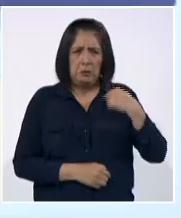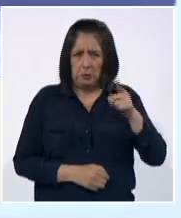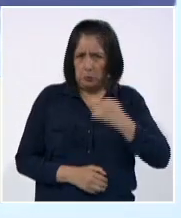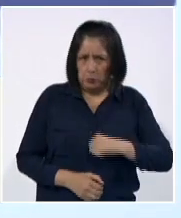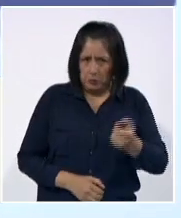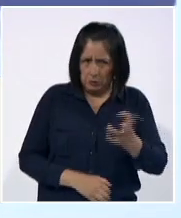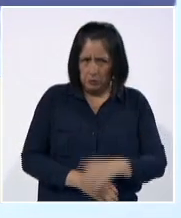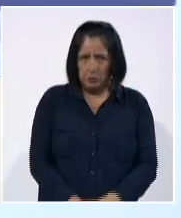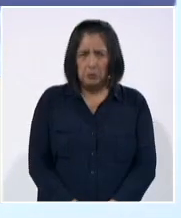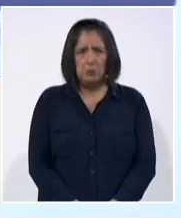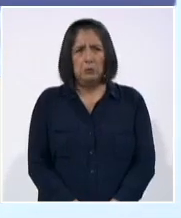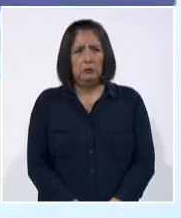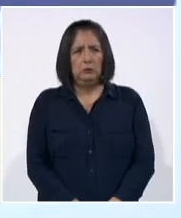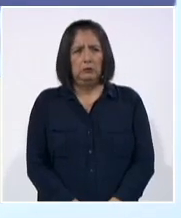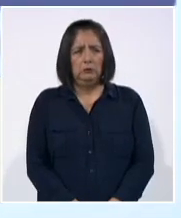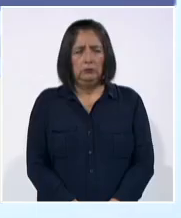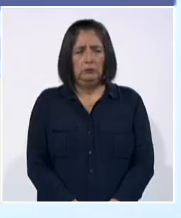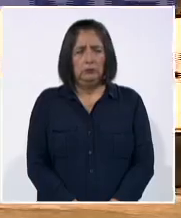hijos.